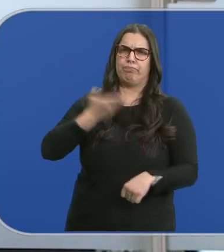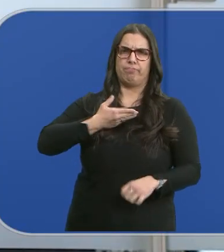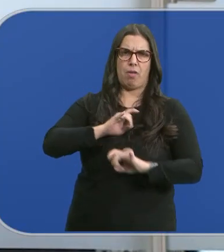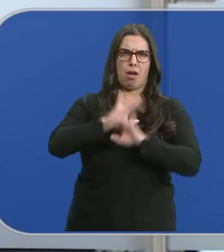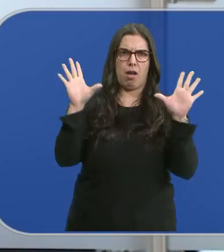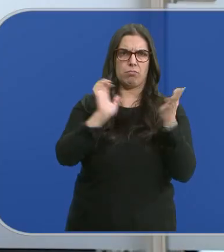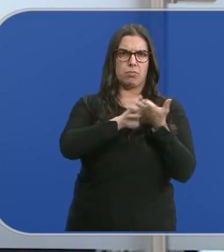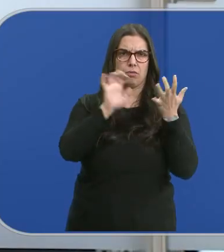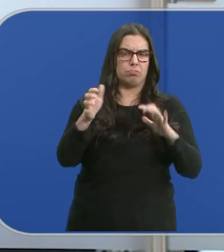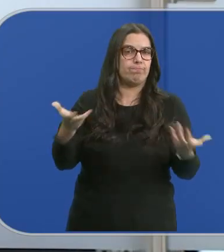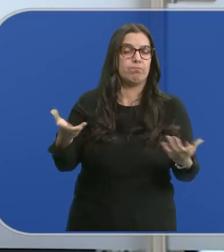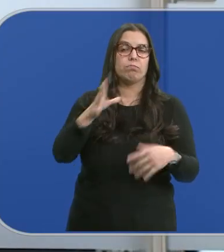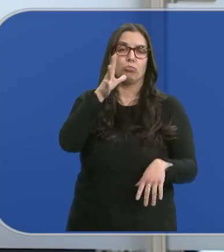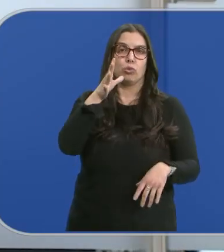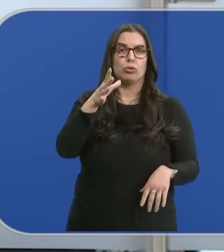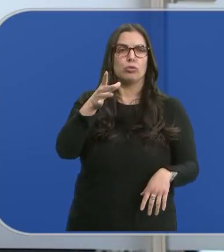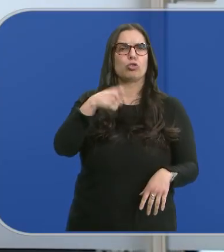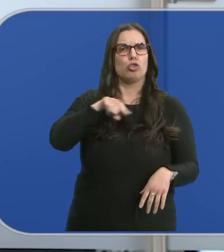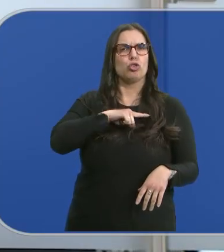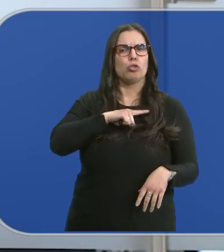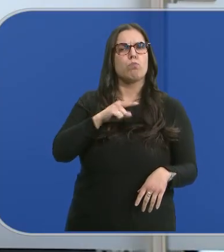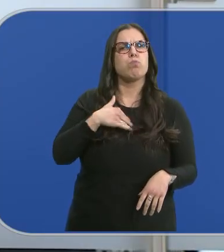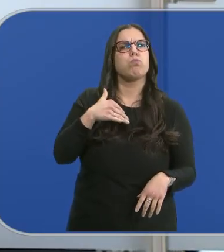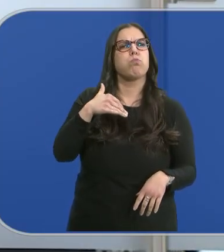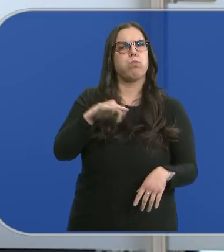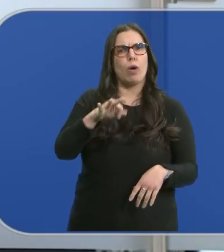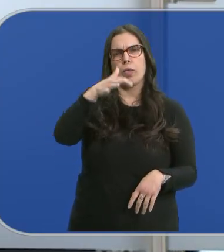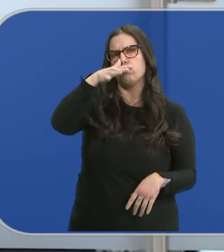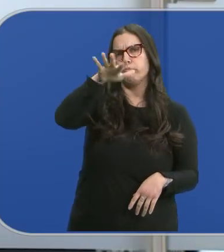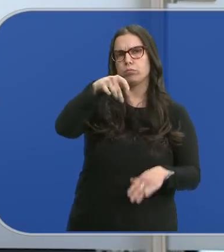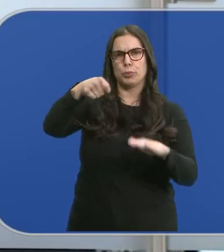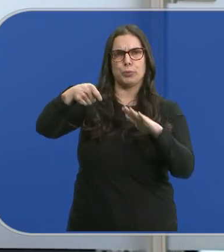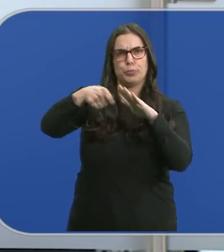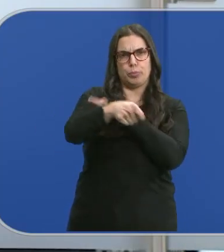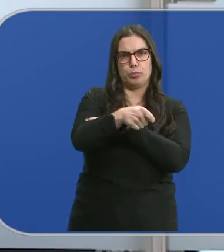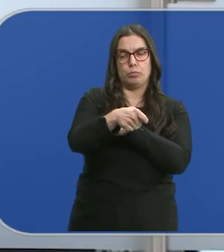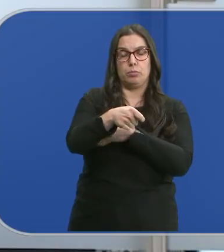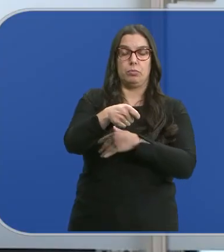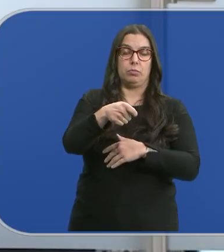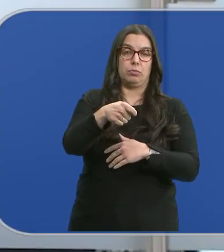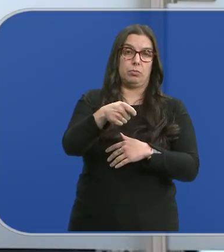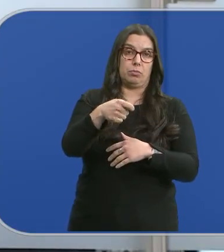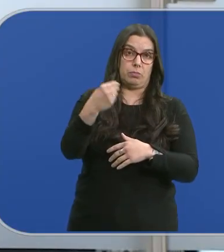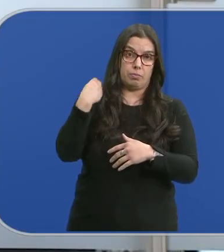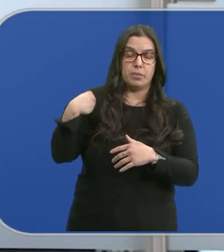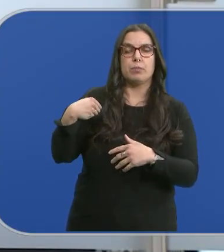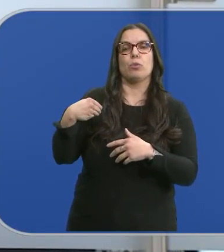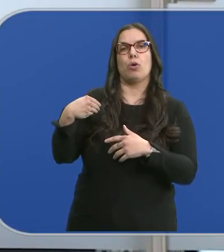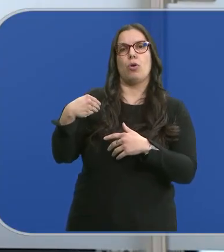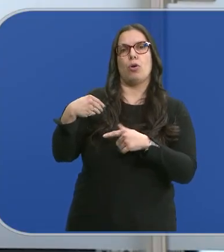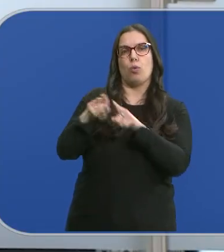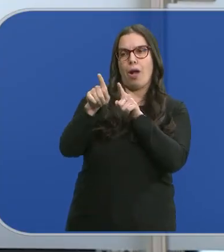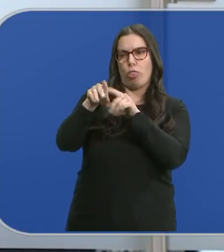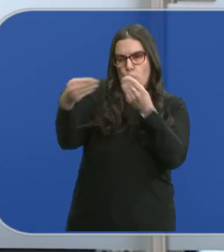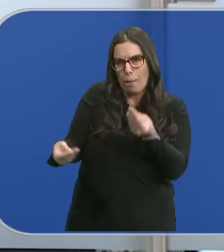a Castilla y León y por eso ha anunciado que están dispuestos a presentar recurso cuando haya acto